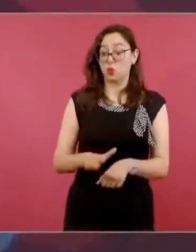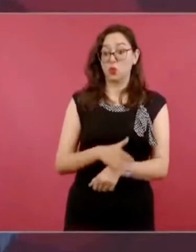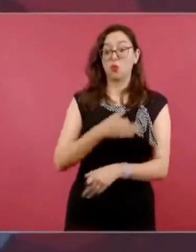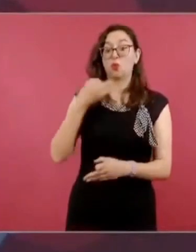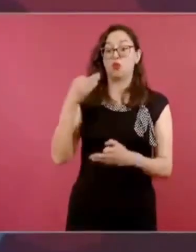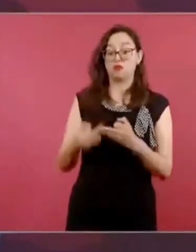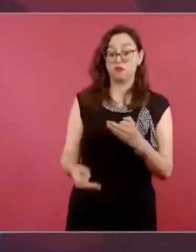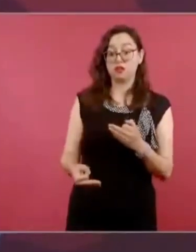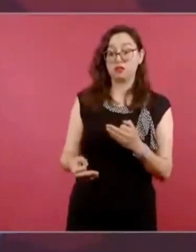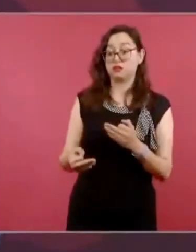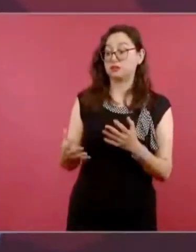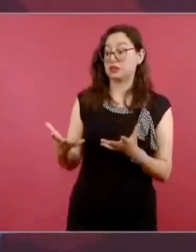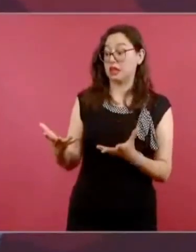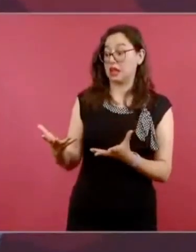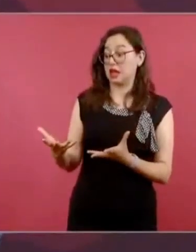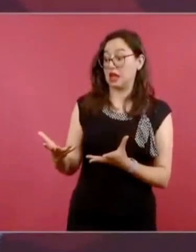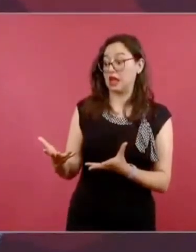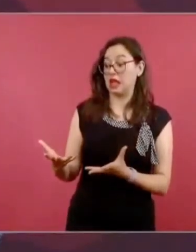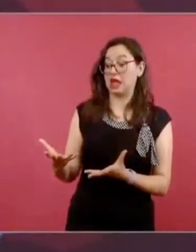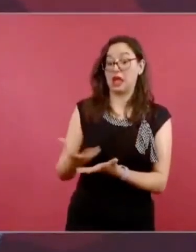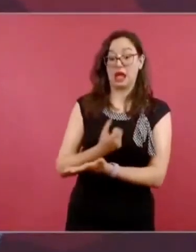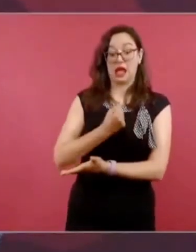Chile.